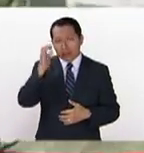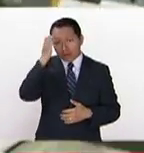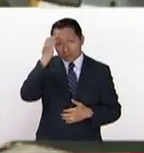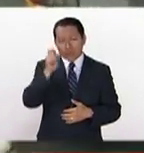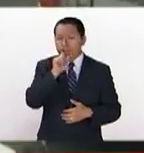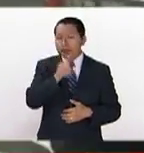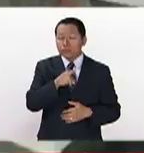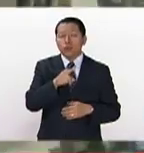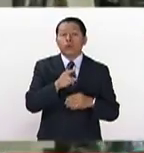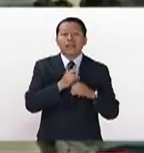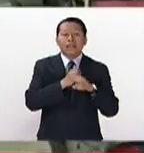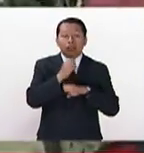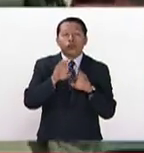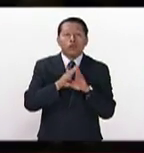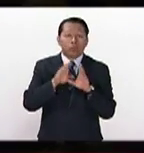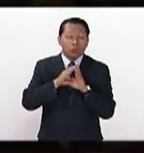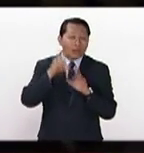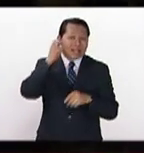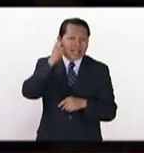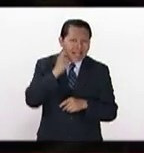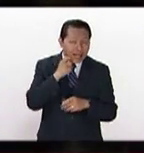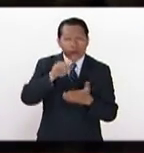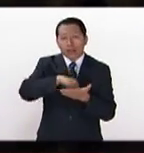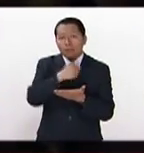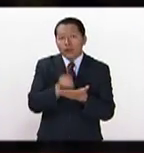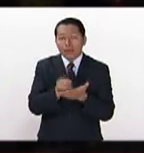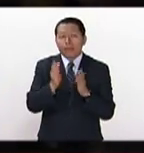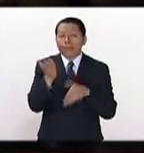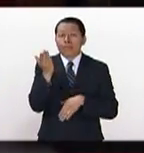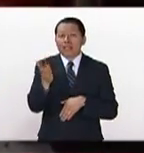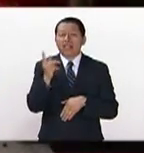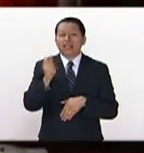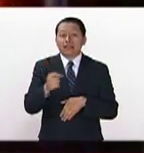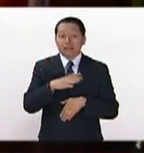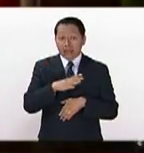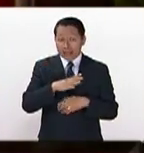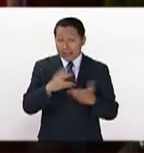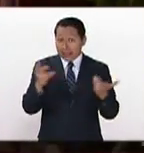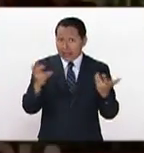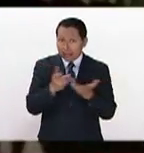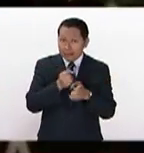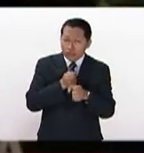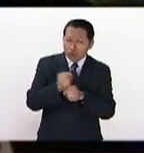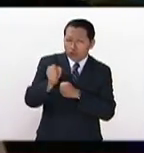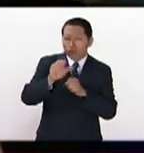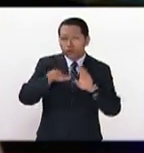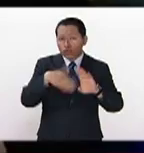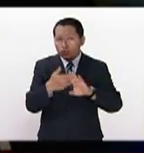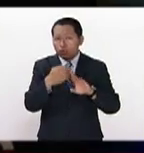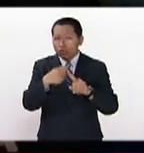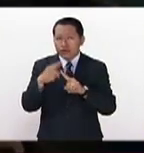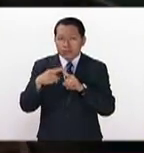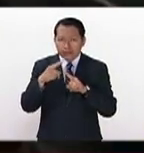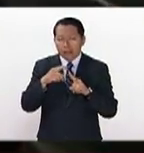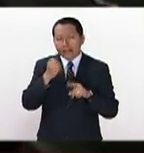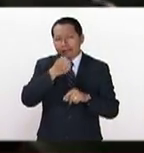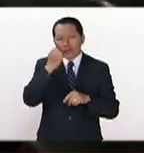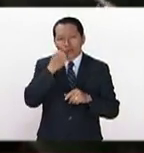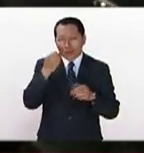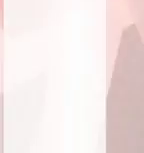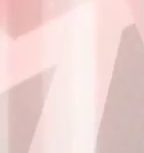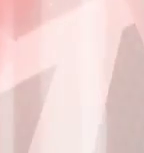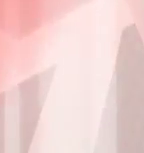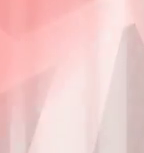Reconoció que en estados como Guerrero y Tamaulipas han solicitado que cuando se presenten actos de violencia, las clases sean